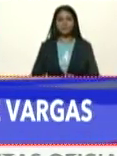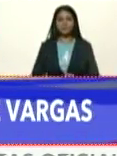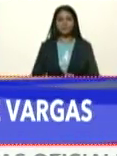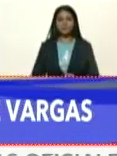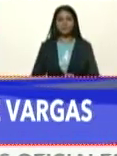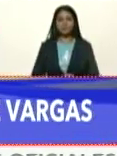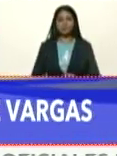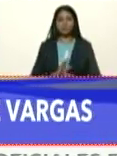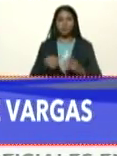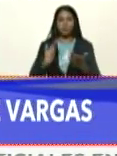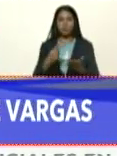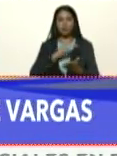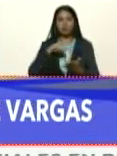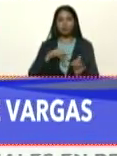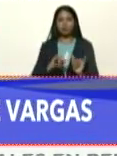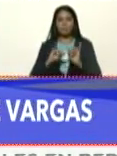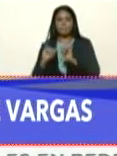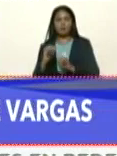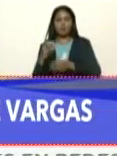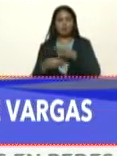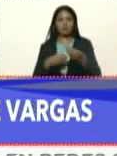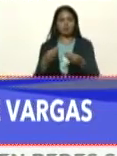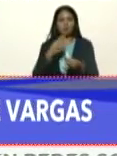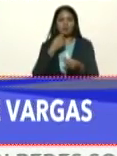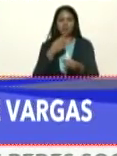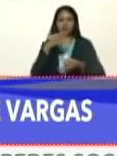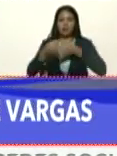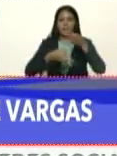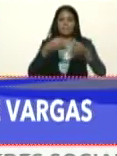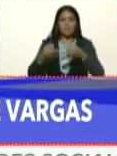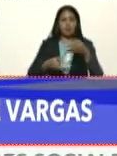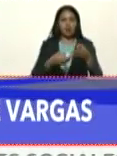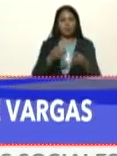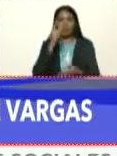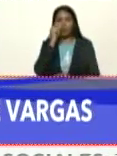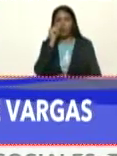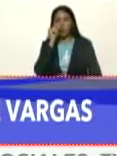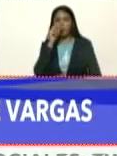Cuando estaba hablando el mayor general Rodríguez Cabello,